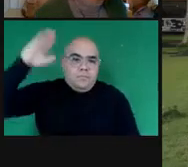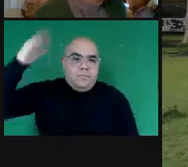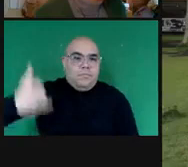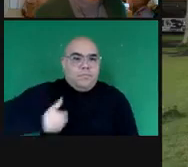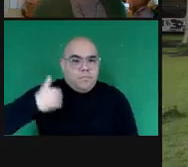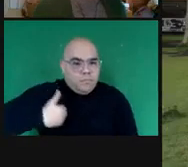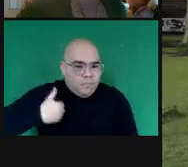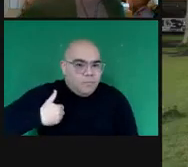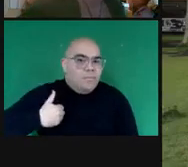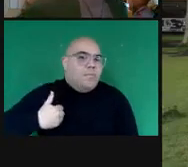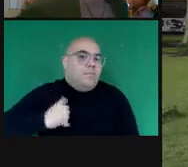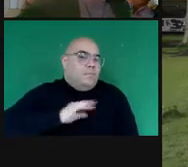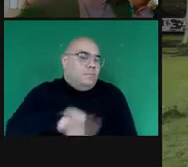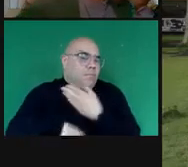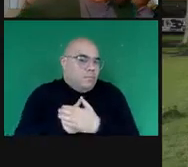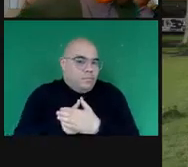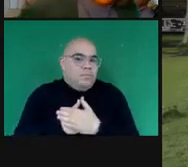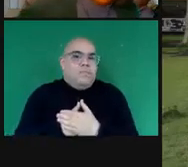todos,